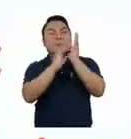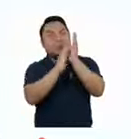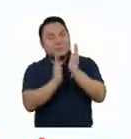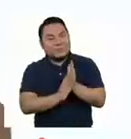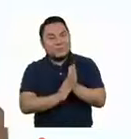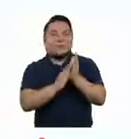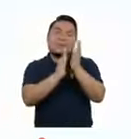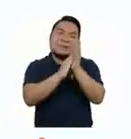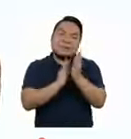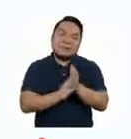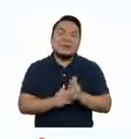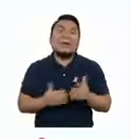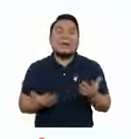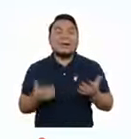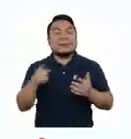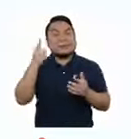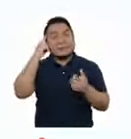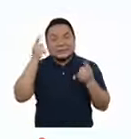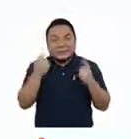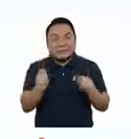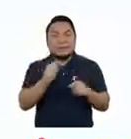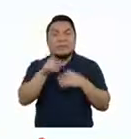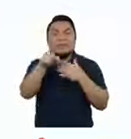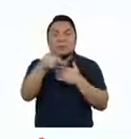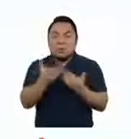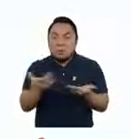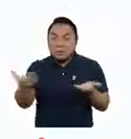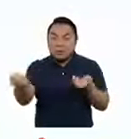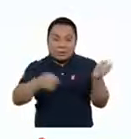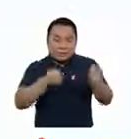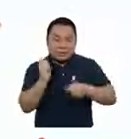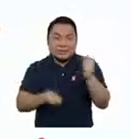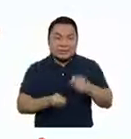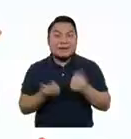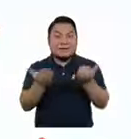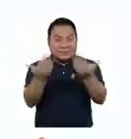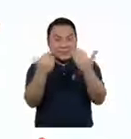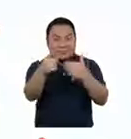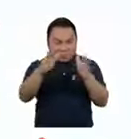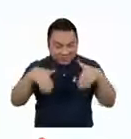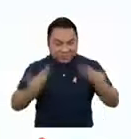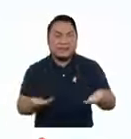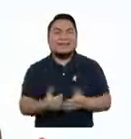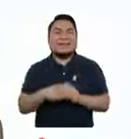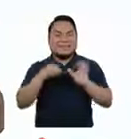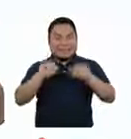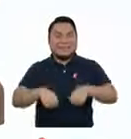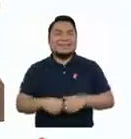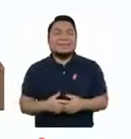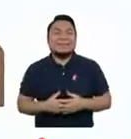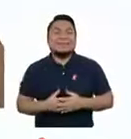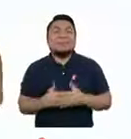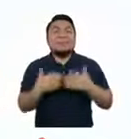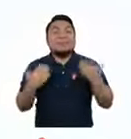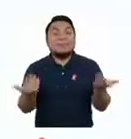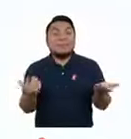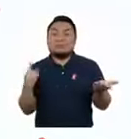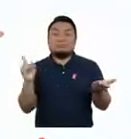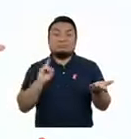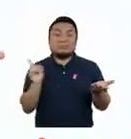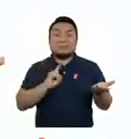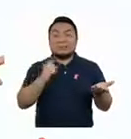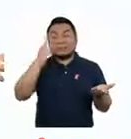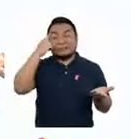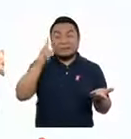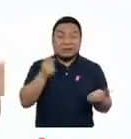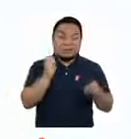1, 2, 1, 2, 1, 2, 1, 2. Traten de seguir el ritmo con sus objetos. ¡Vamos! ¡Ustedes pueden! Y si no les sale